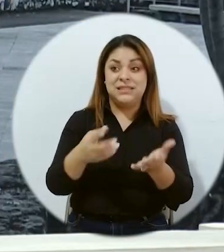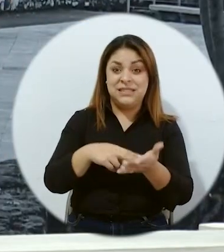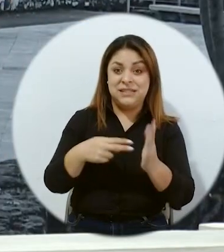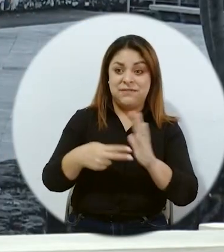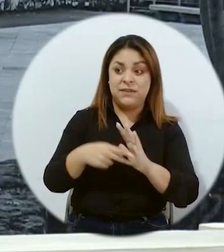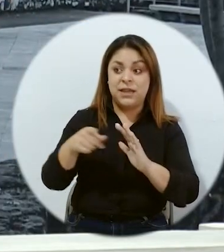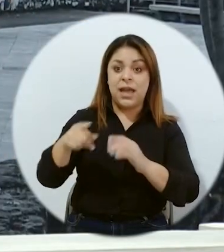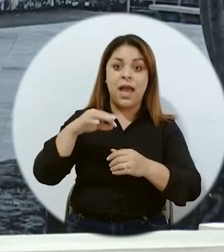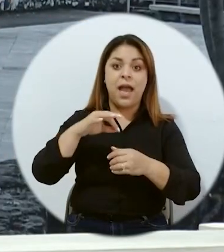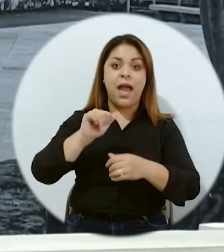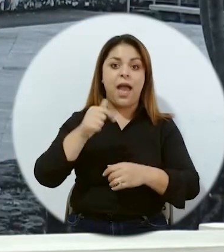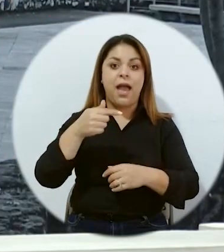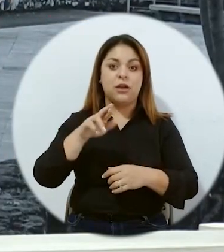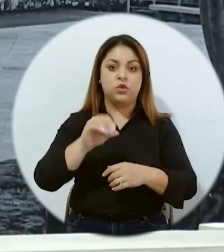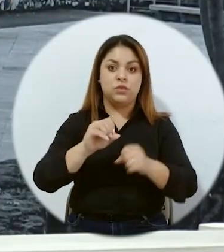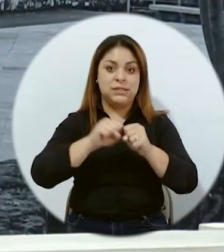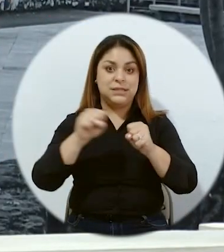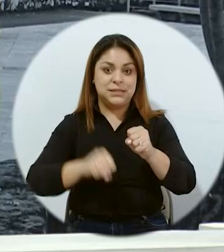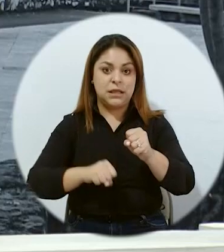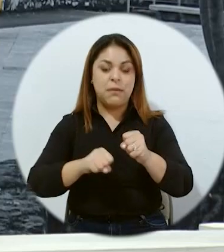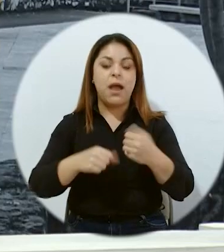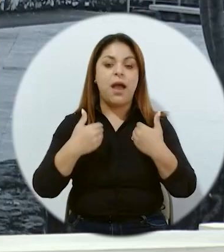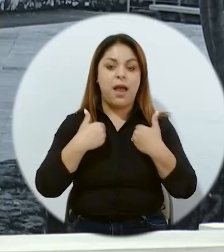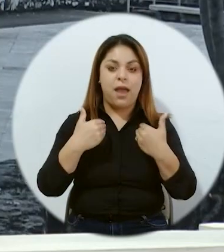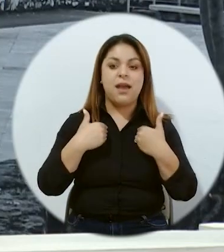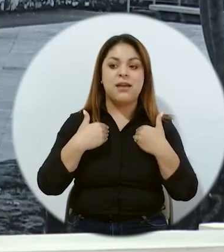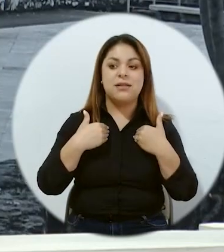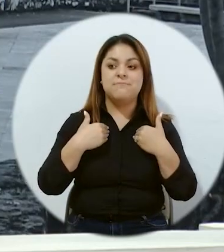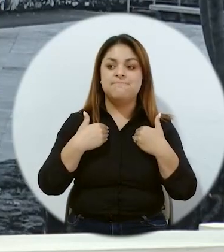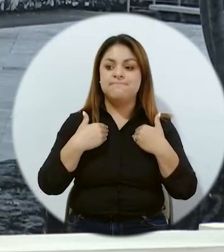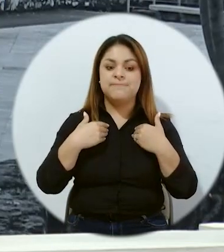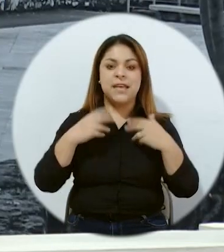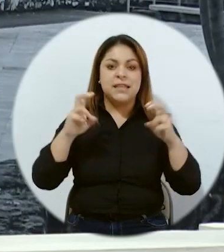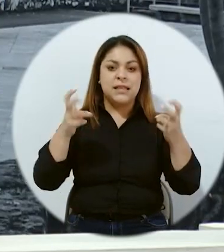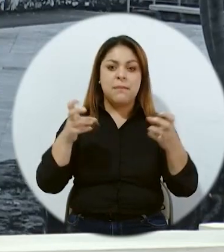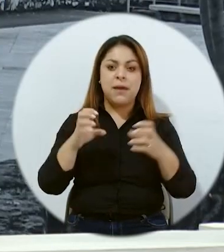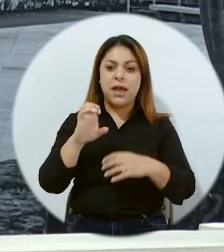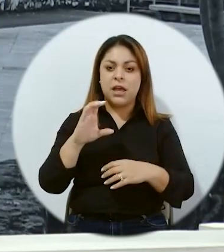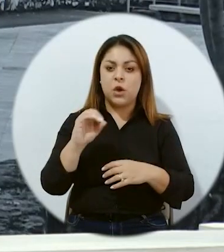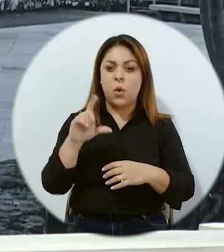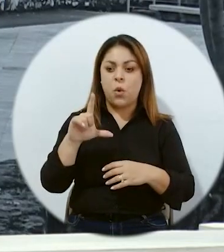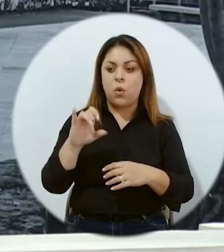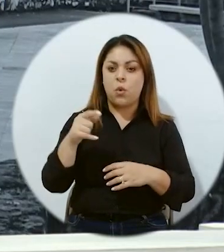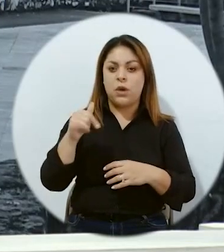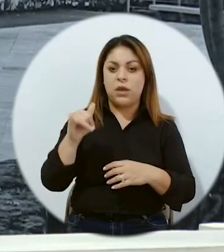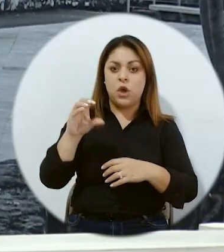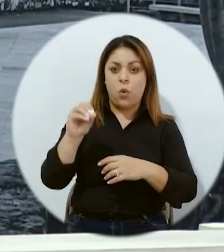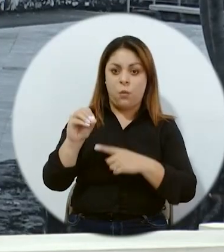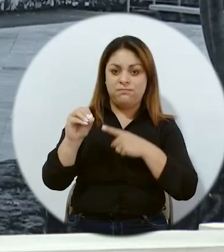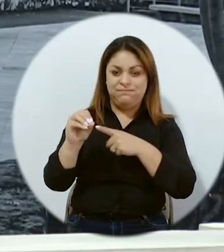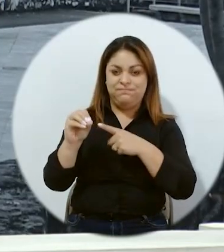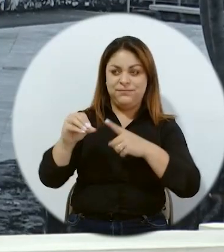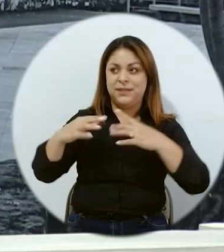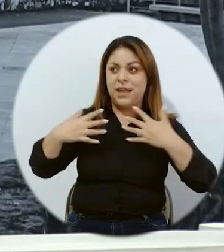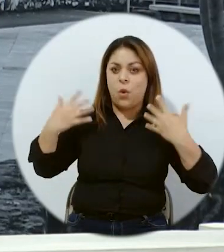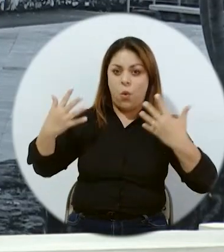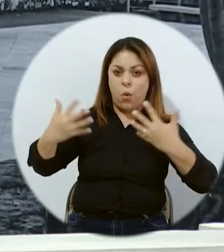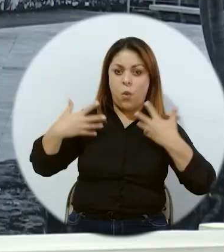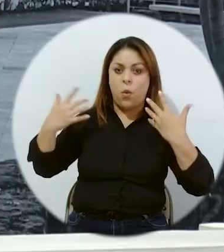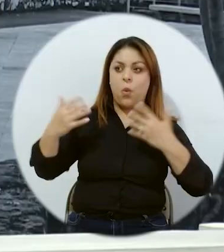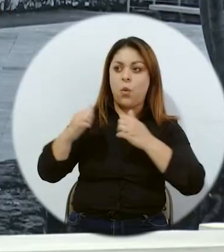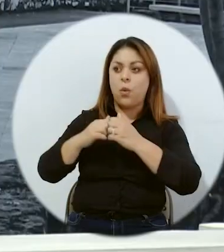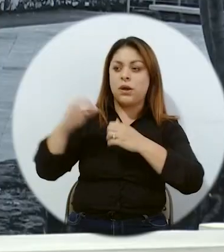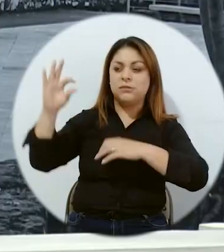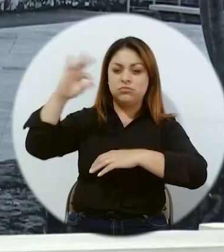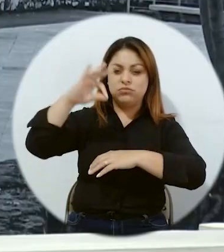un agroecosistema, hay una regulación ecológica de las poblaciones de insectos o agentes que pueden hacer